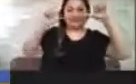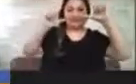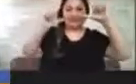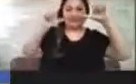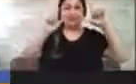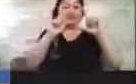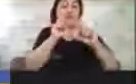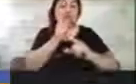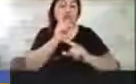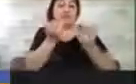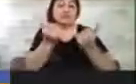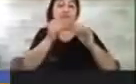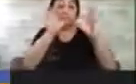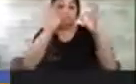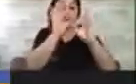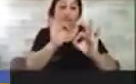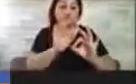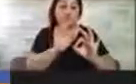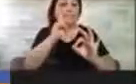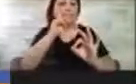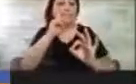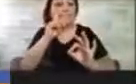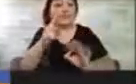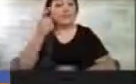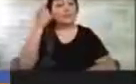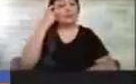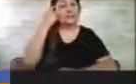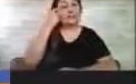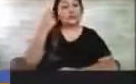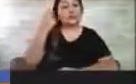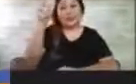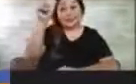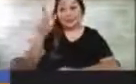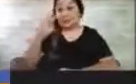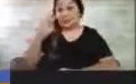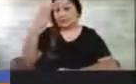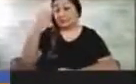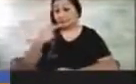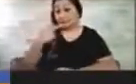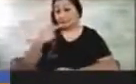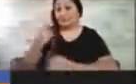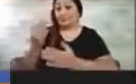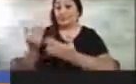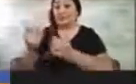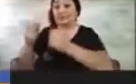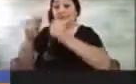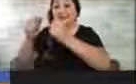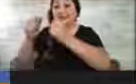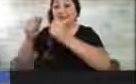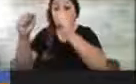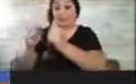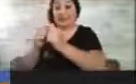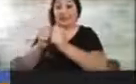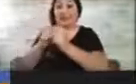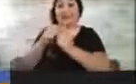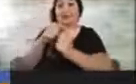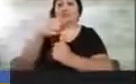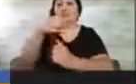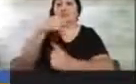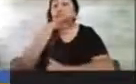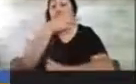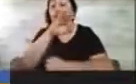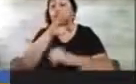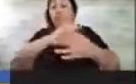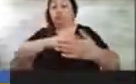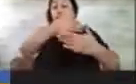persona que utiliza lector de pantalla, si le pones diez emojis seguidos de una carita sonriendo con gafas de sol,